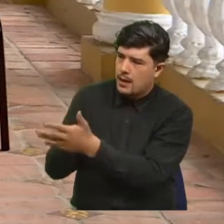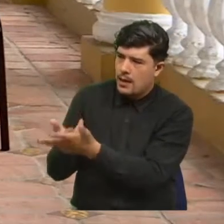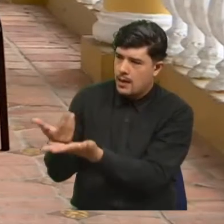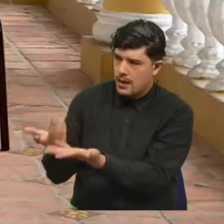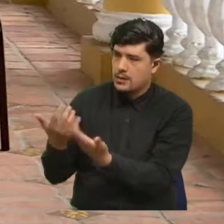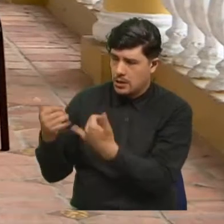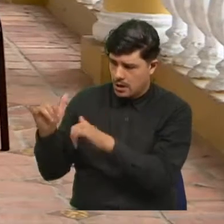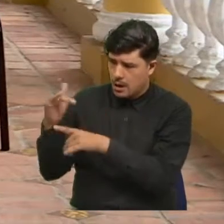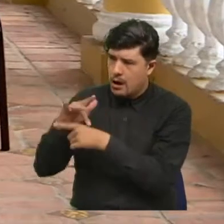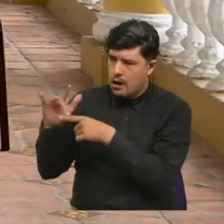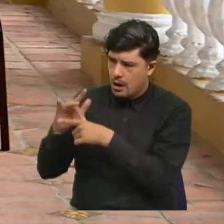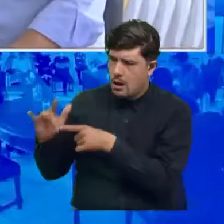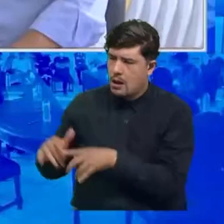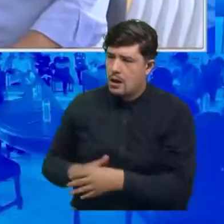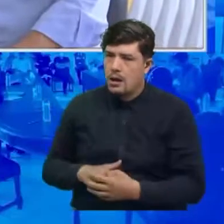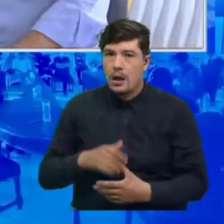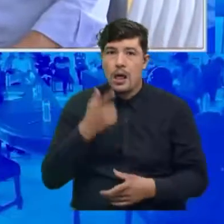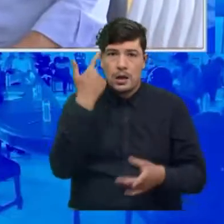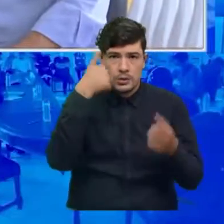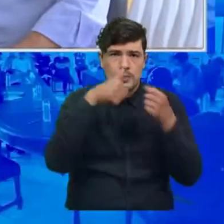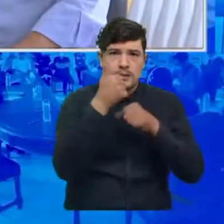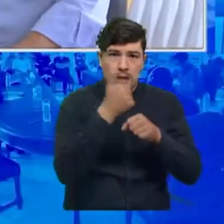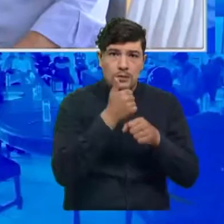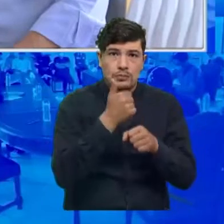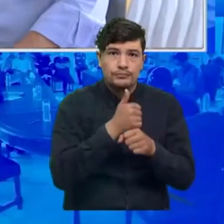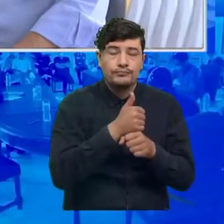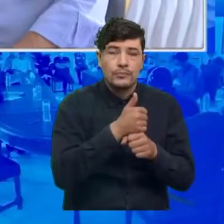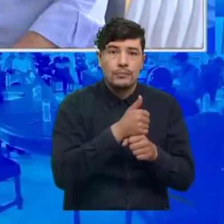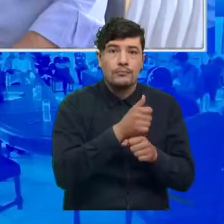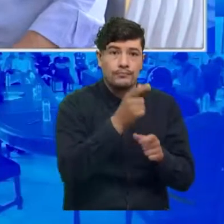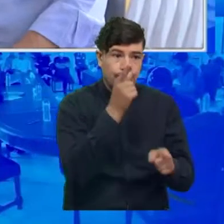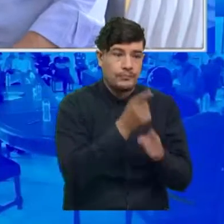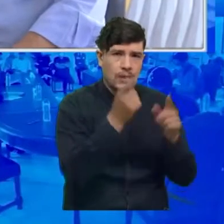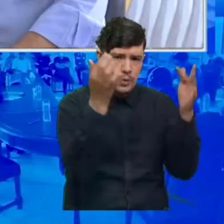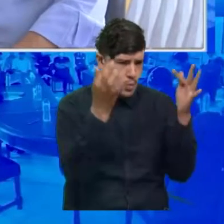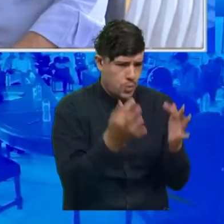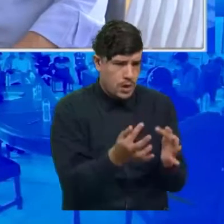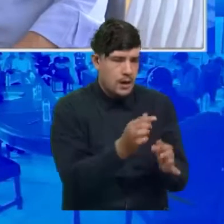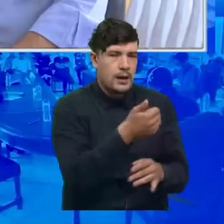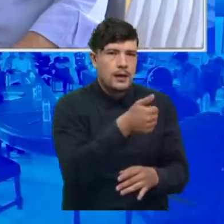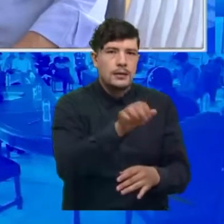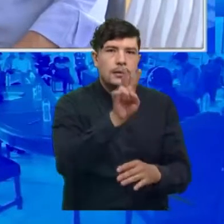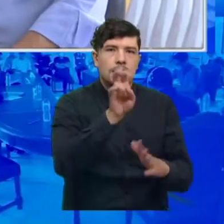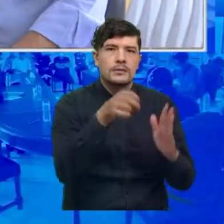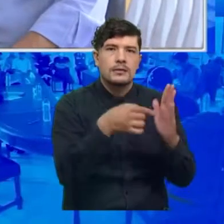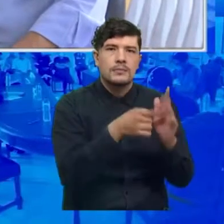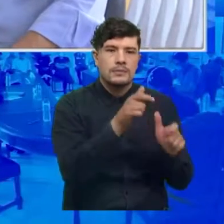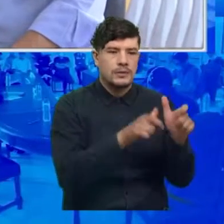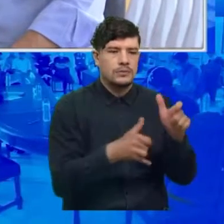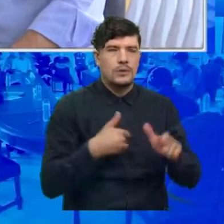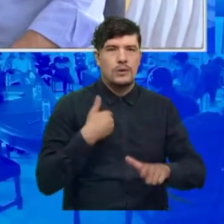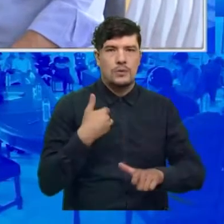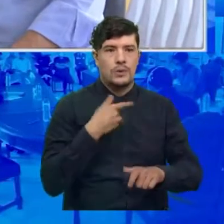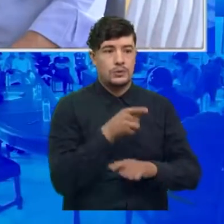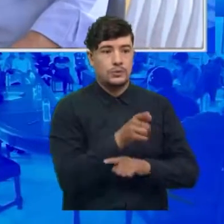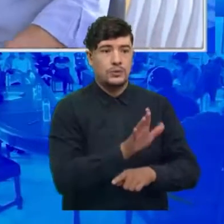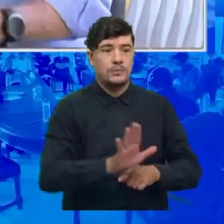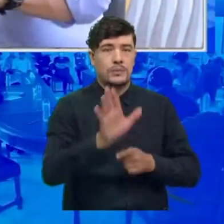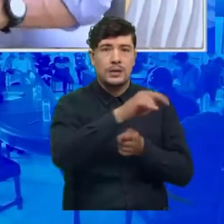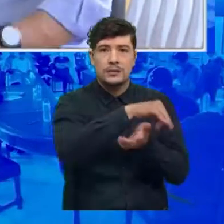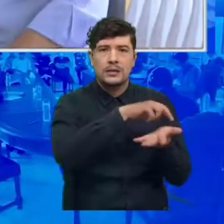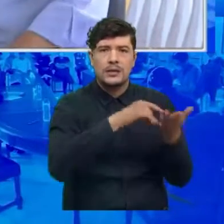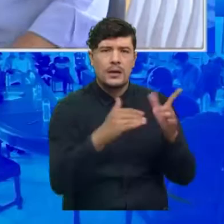venimos apoyando más son más de 17.000 jóvenes que hemos apoyado en el departamento de santander de estratos 1 y 2